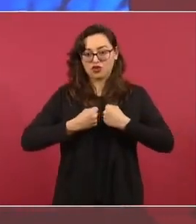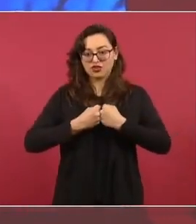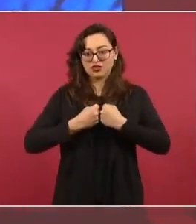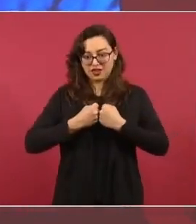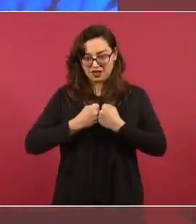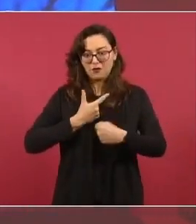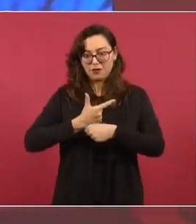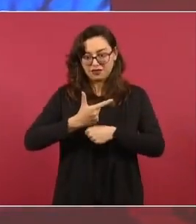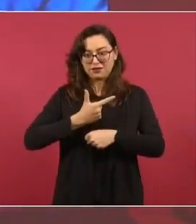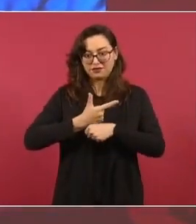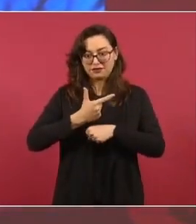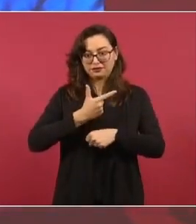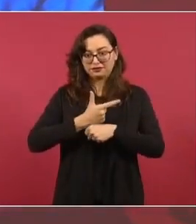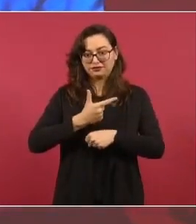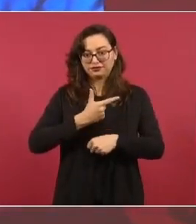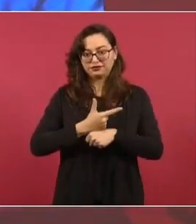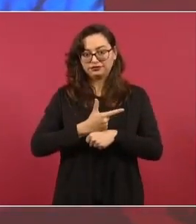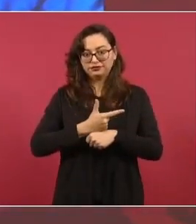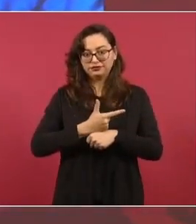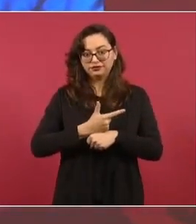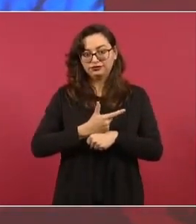límites con Guatemala,